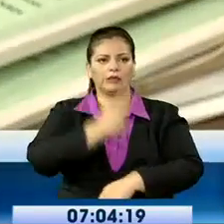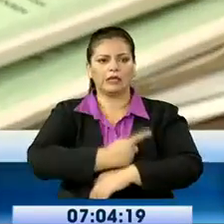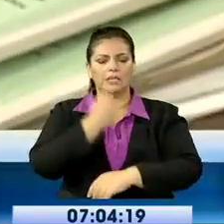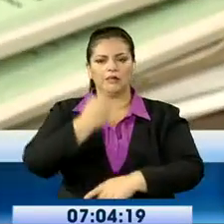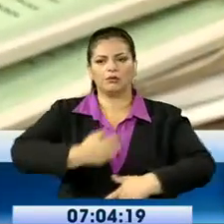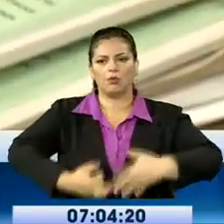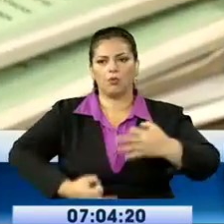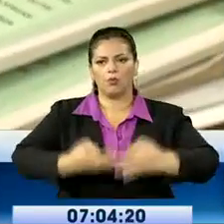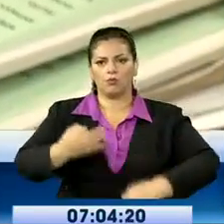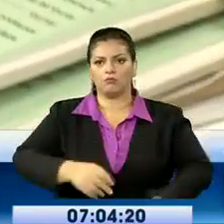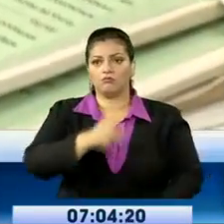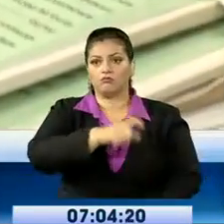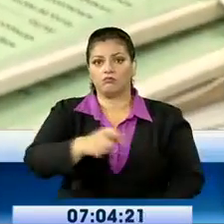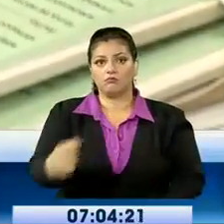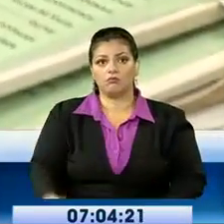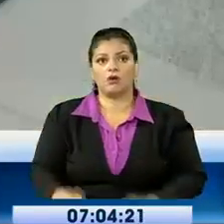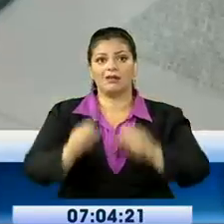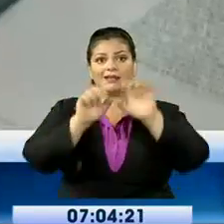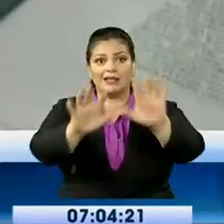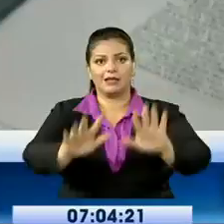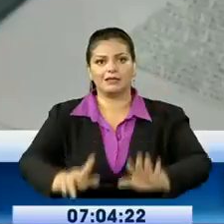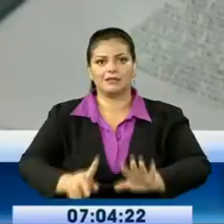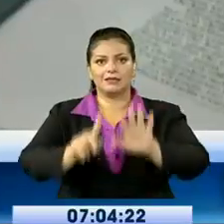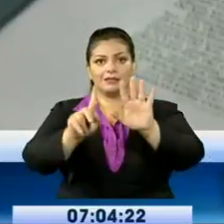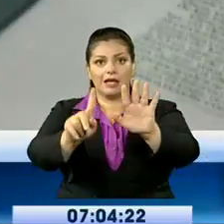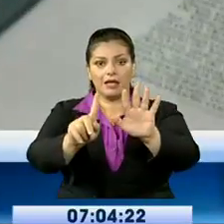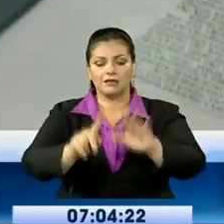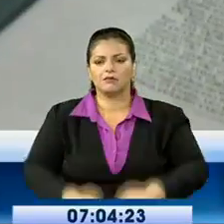personas procesadas por el presunto delito de cohecho